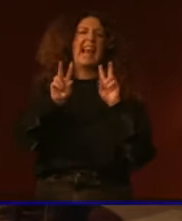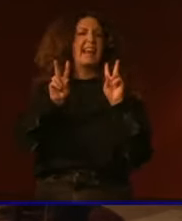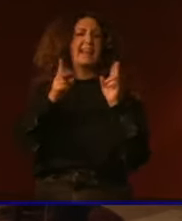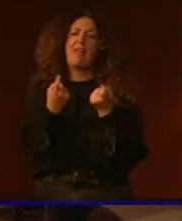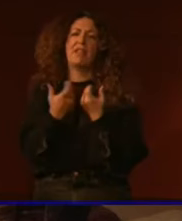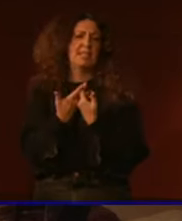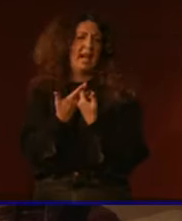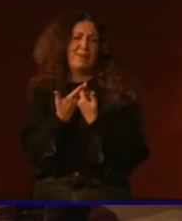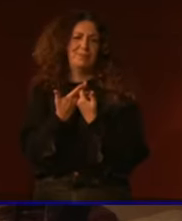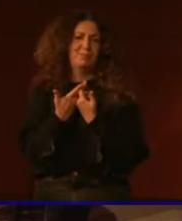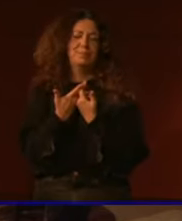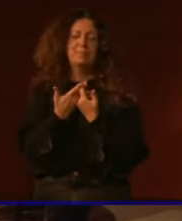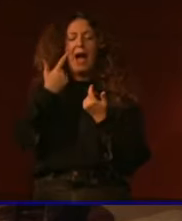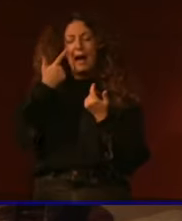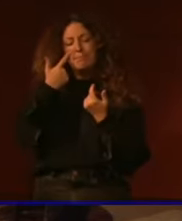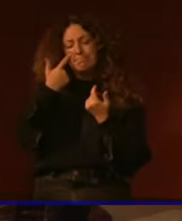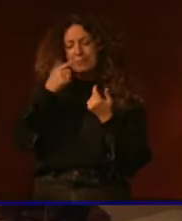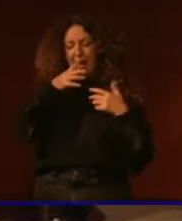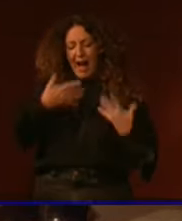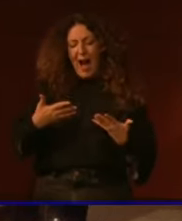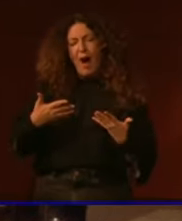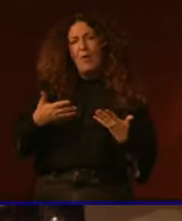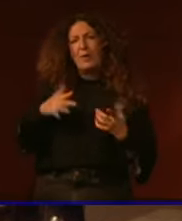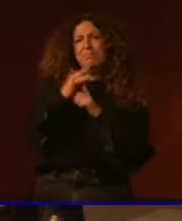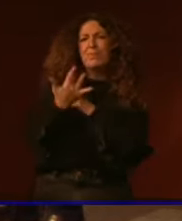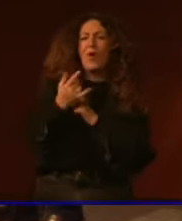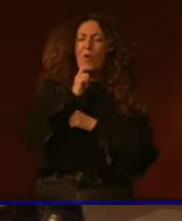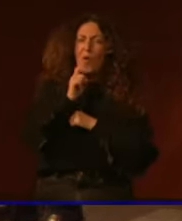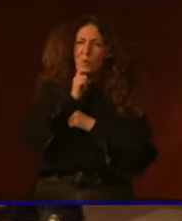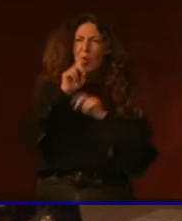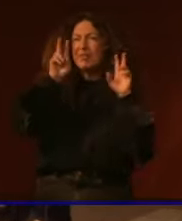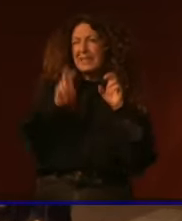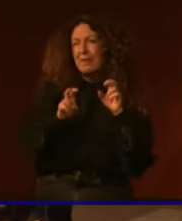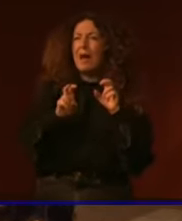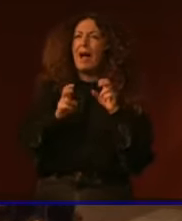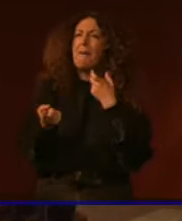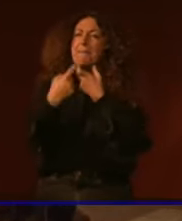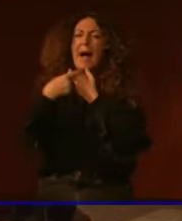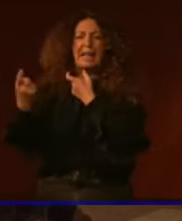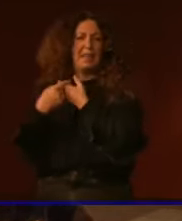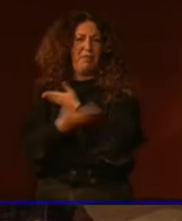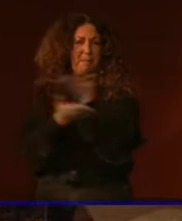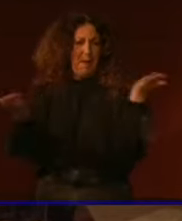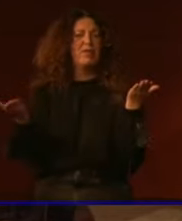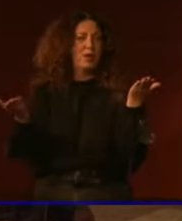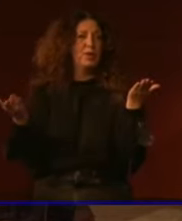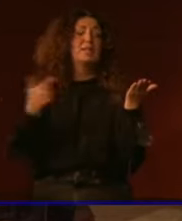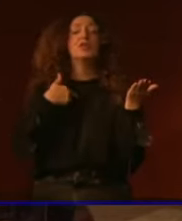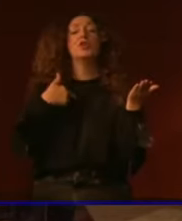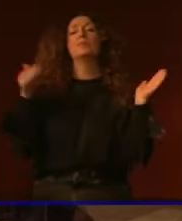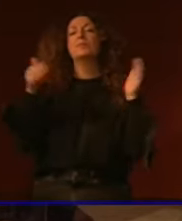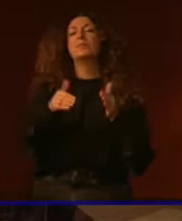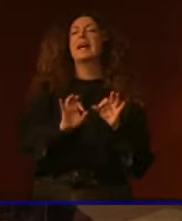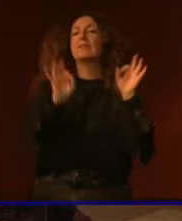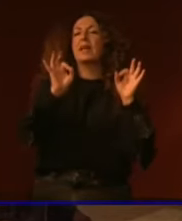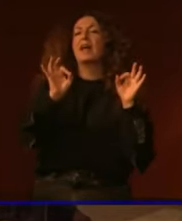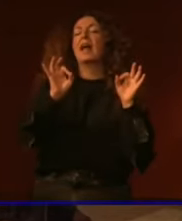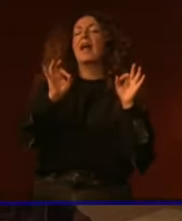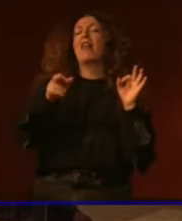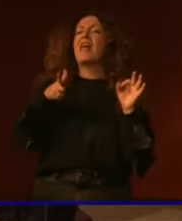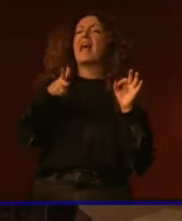para dónde nos encontramos respecto a la participación en general, y yo me voy a referir específicamente hoy al derecho de